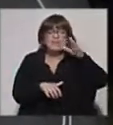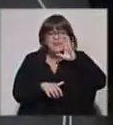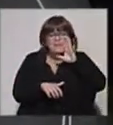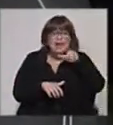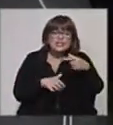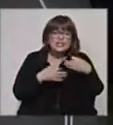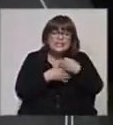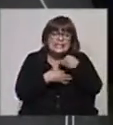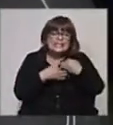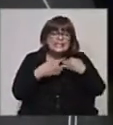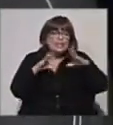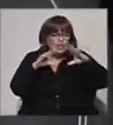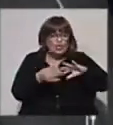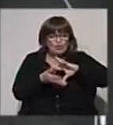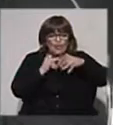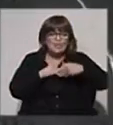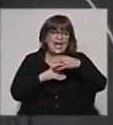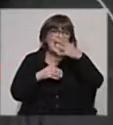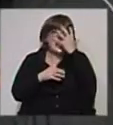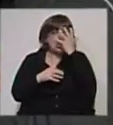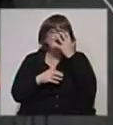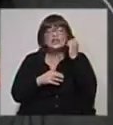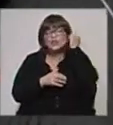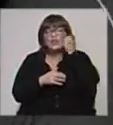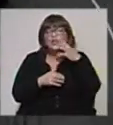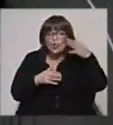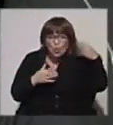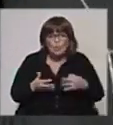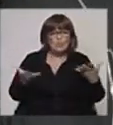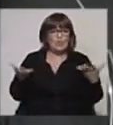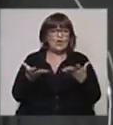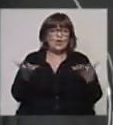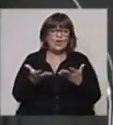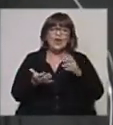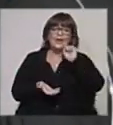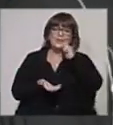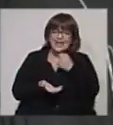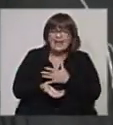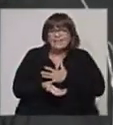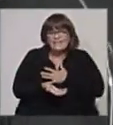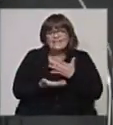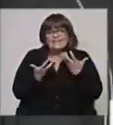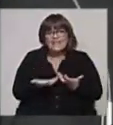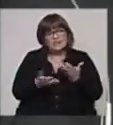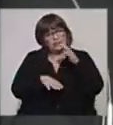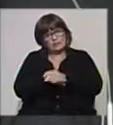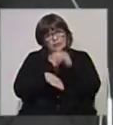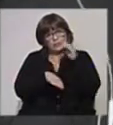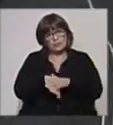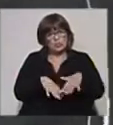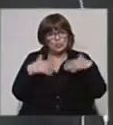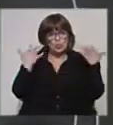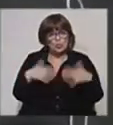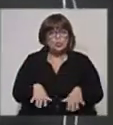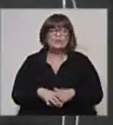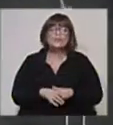carnaval. Y como te decía hace un rato, es un sueño hecho realidad que me encanta, me seduce y la responsabilidad es grande, muy grande.